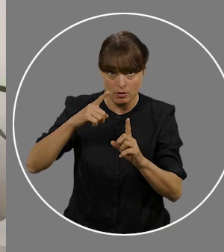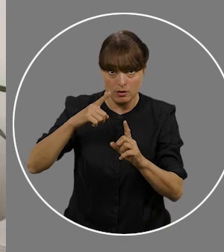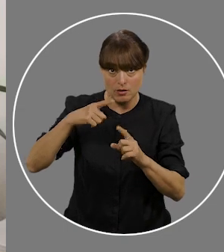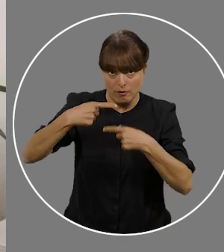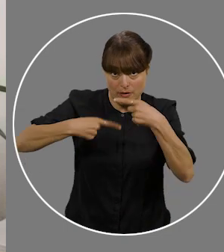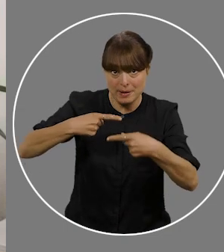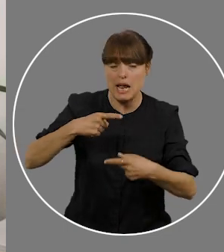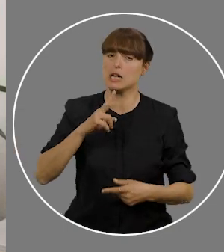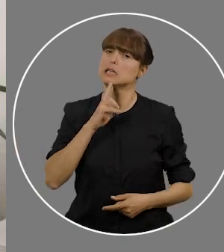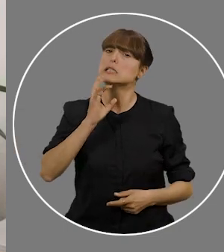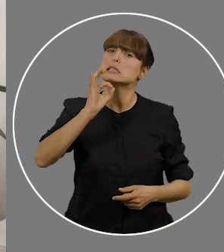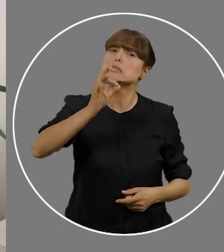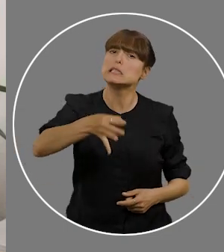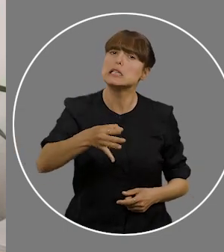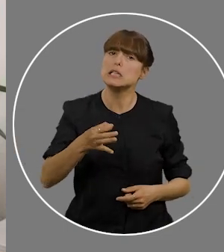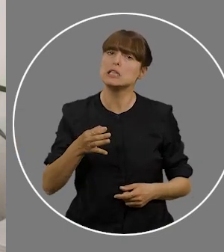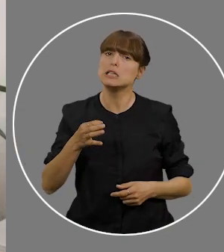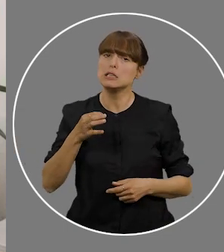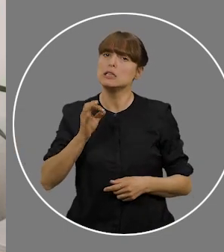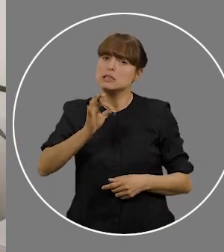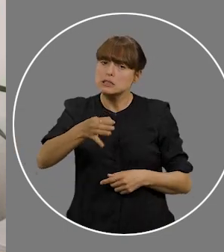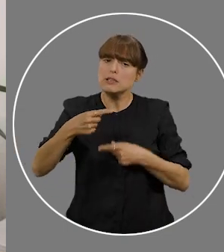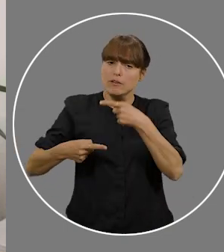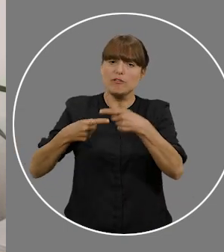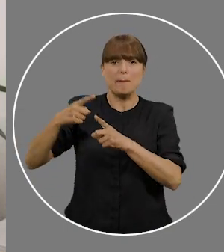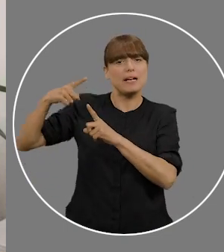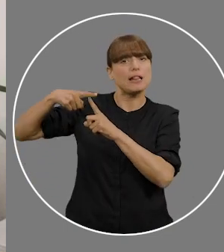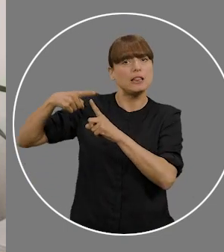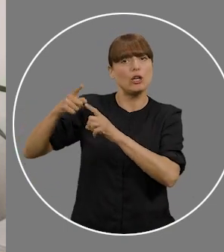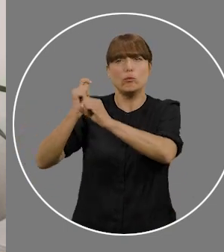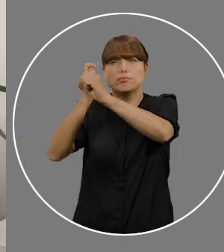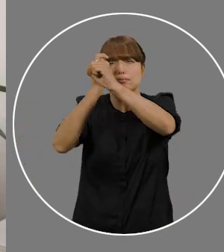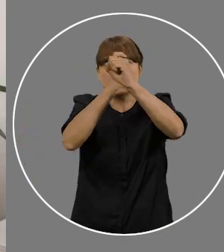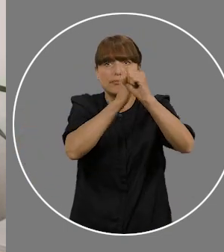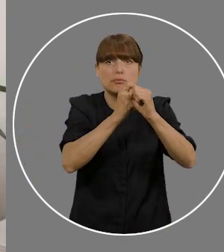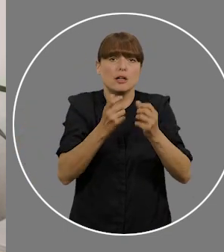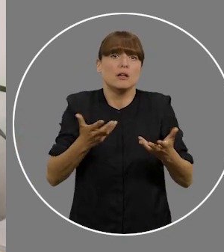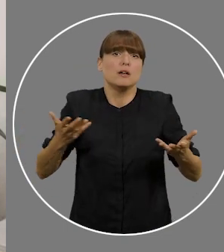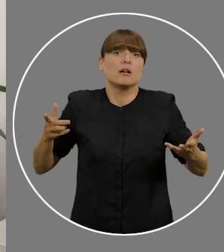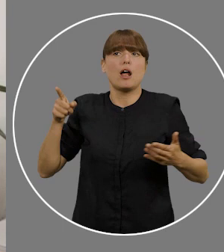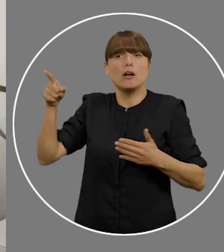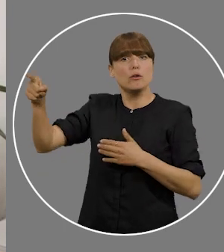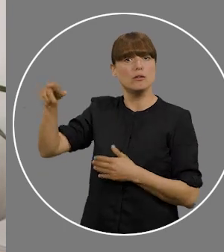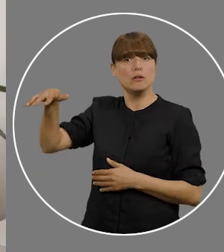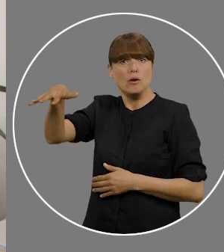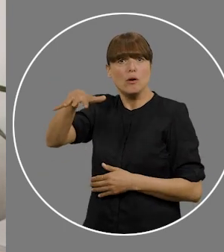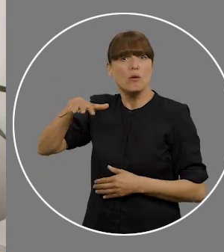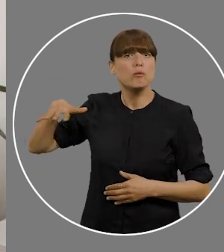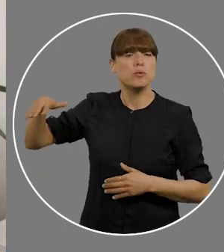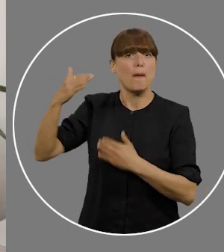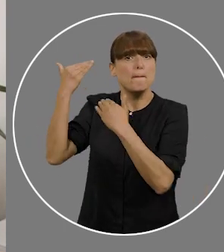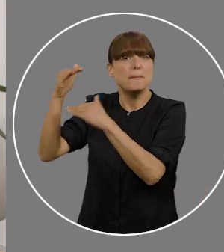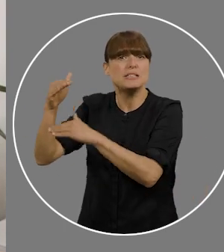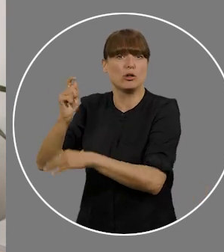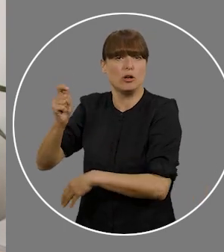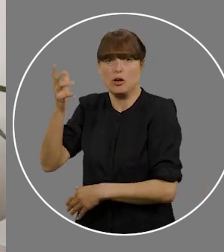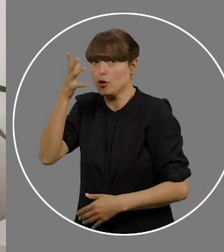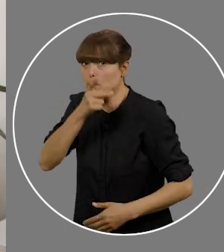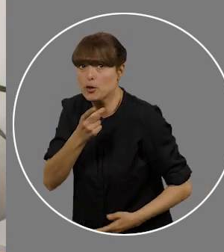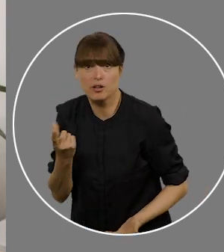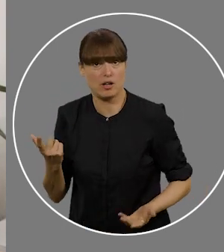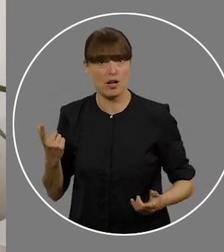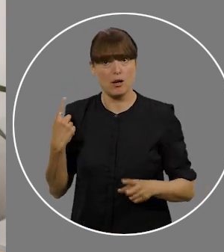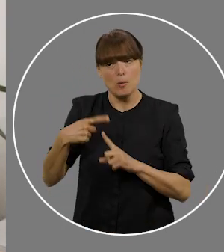al refugio? No, no, nada, nada. Como no vivíamos bien y no teníamos sitio donde estar. Y entonces una